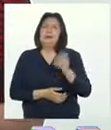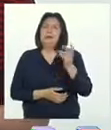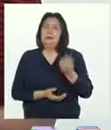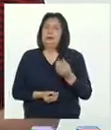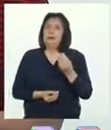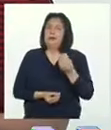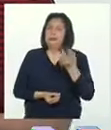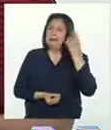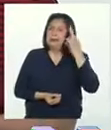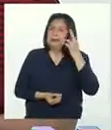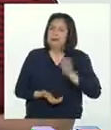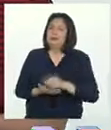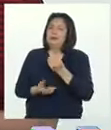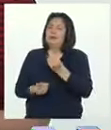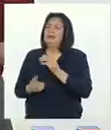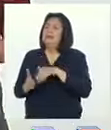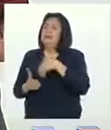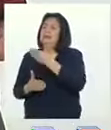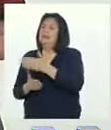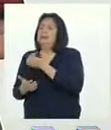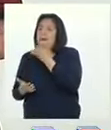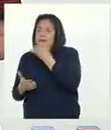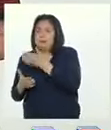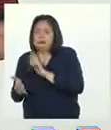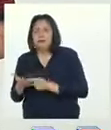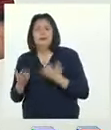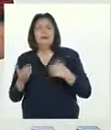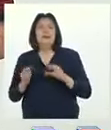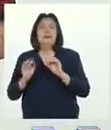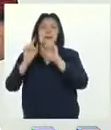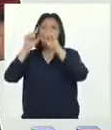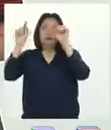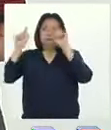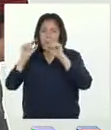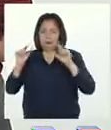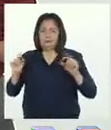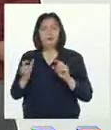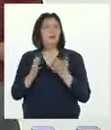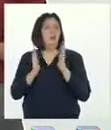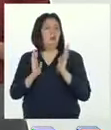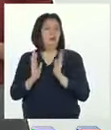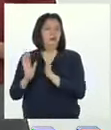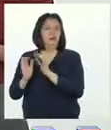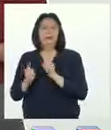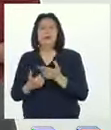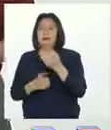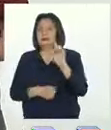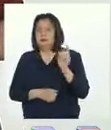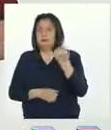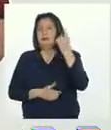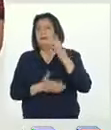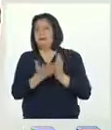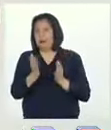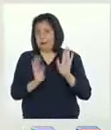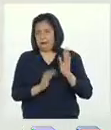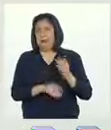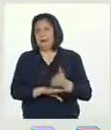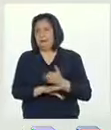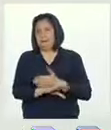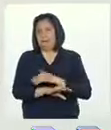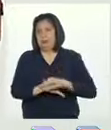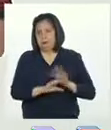consecuencias y cómo trasladar esta información a un esquema para que quede todo bien ordenado y sencillo. Ya está lista la primera parte del plan de